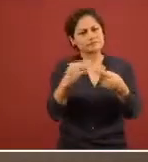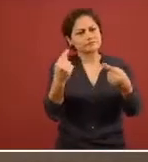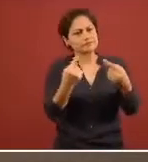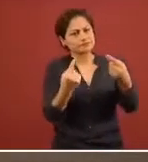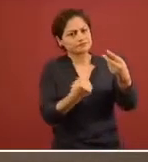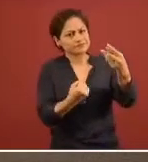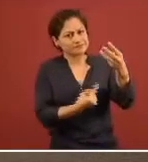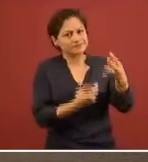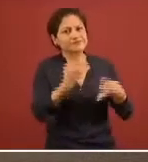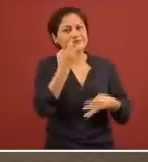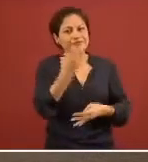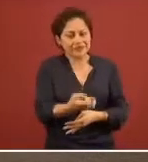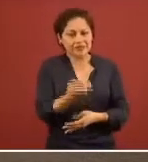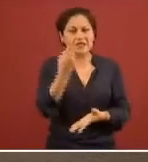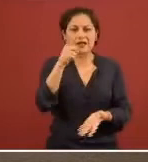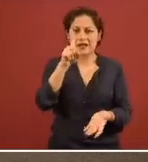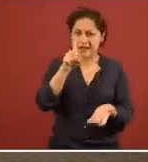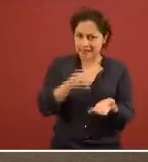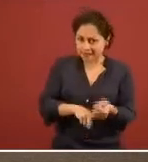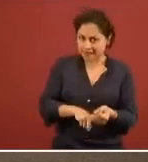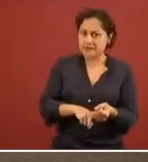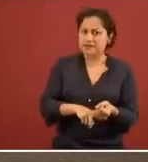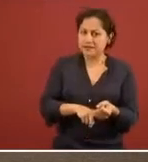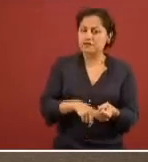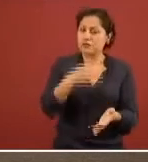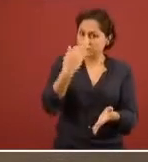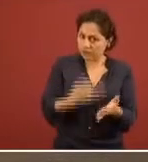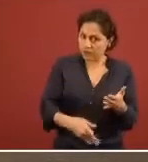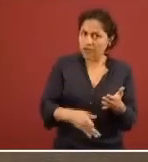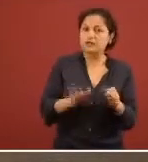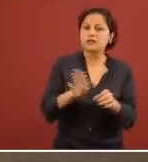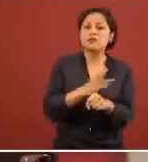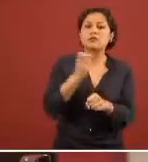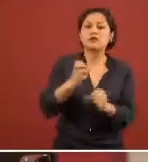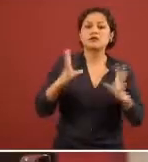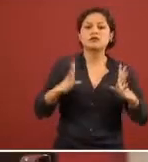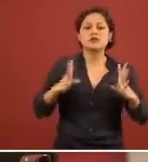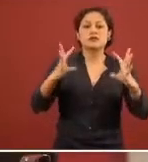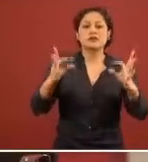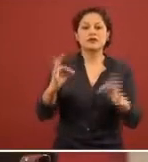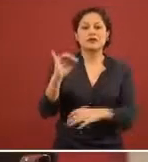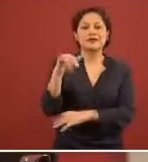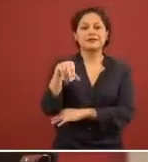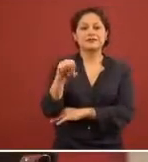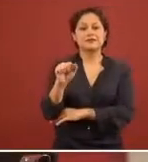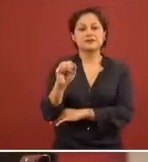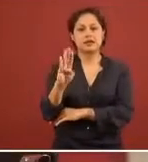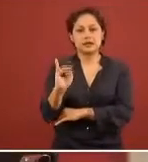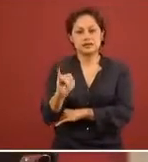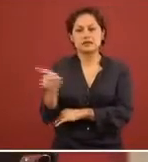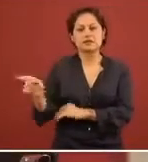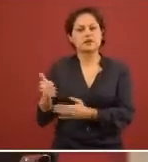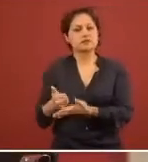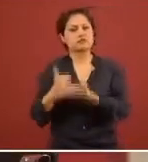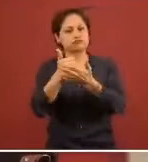que nos llevó al surgimiento del Instituto de Salud para el Bienestar, y precisamente por eso una de las 4